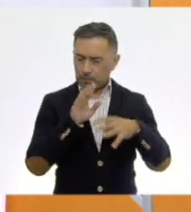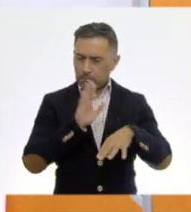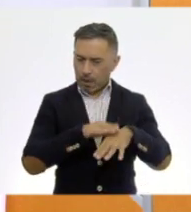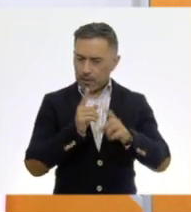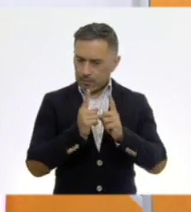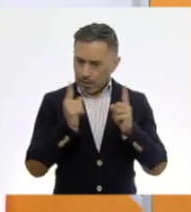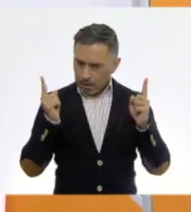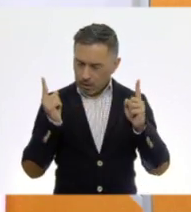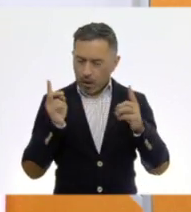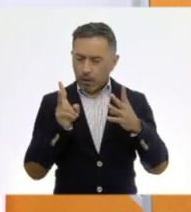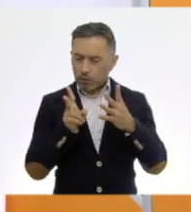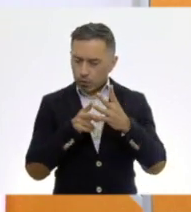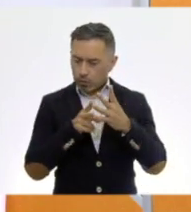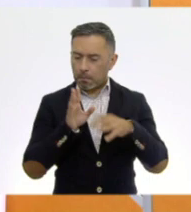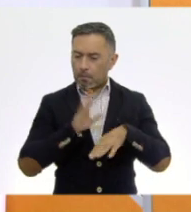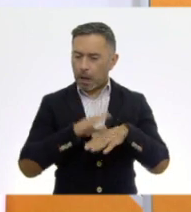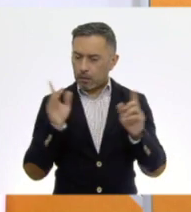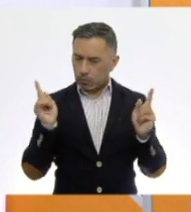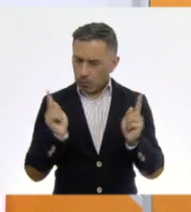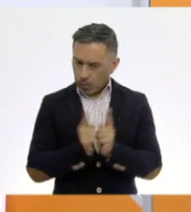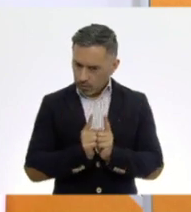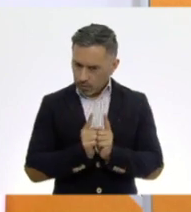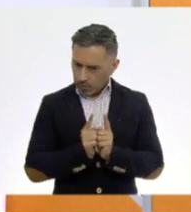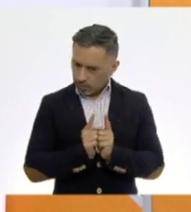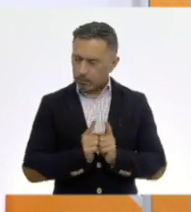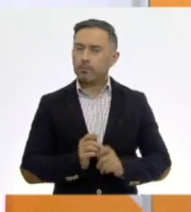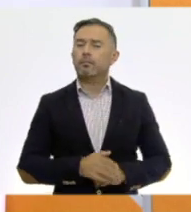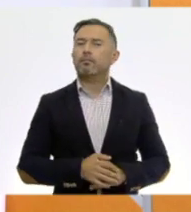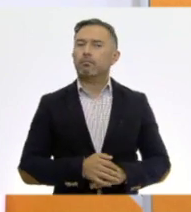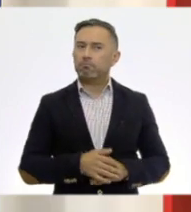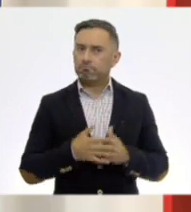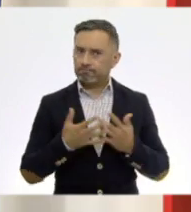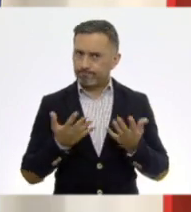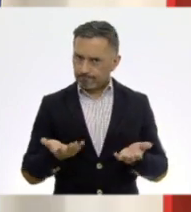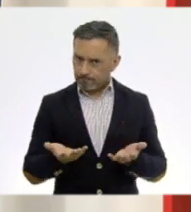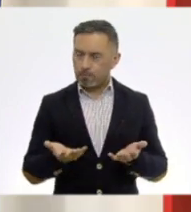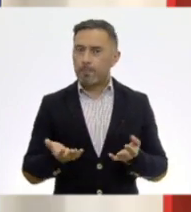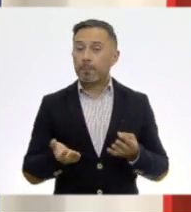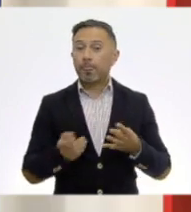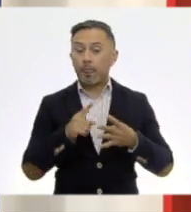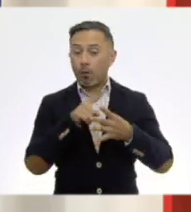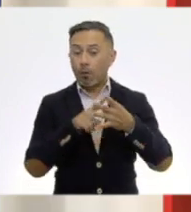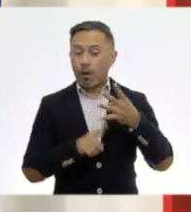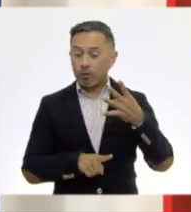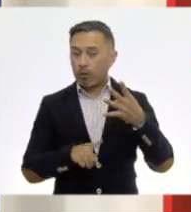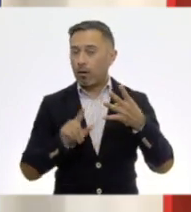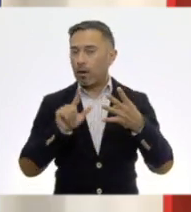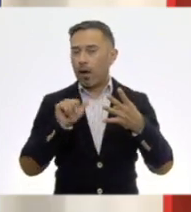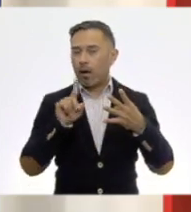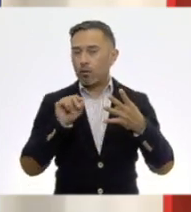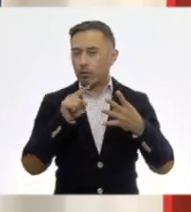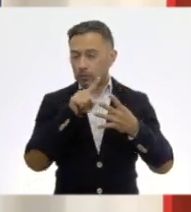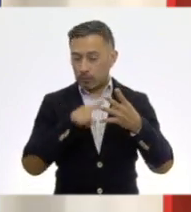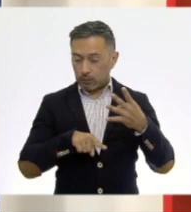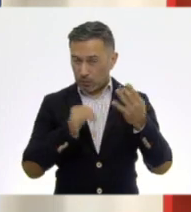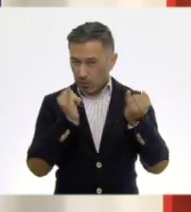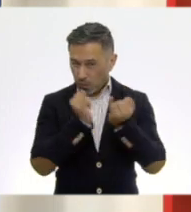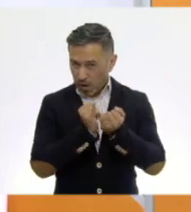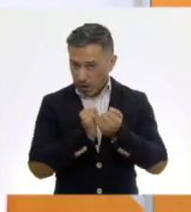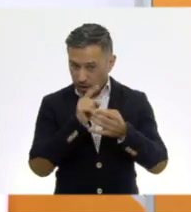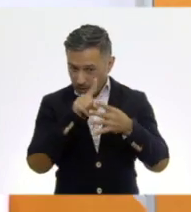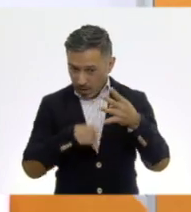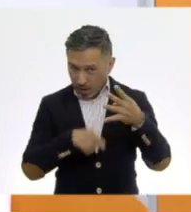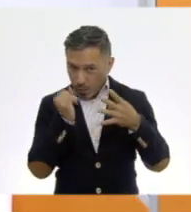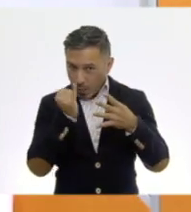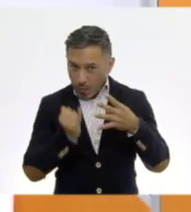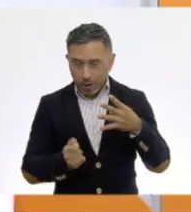larga y dos de longitud más corta. Entonces, sus cuatro lados o aristas no son iguales.